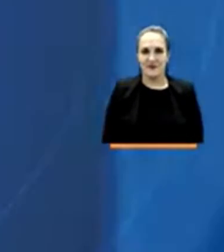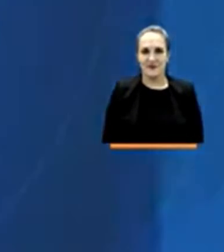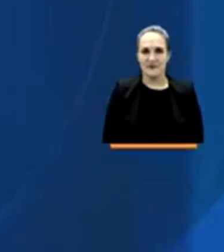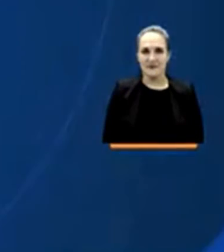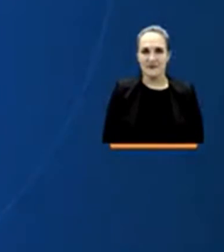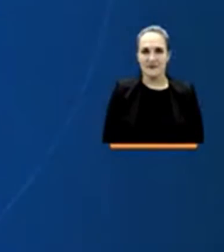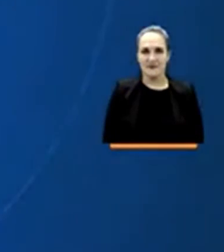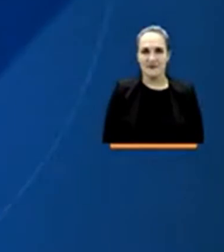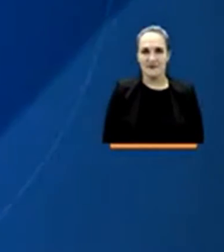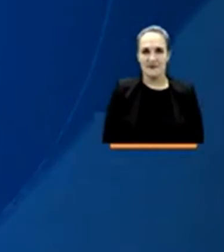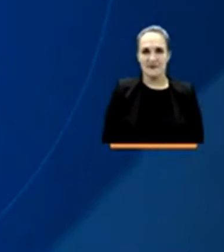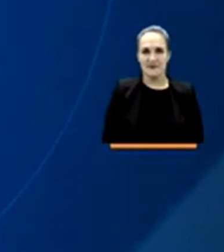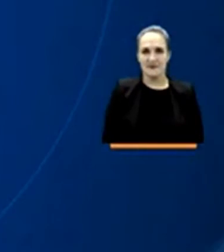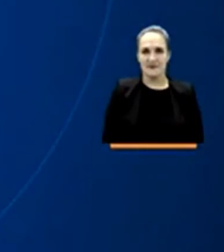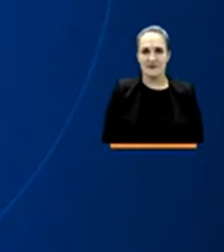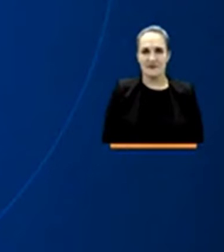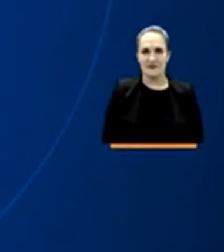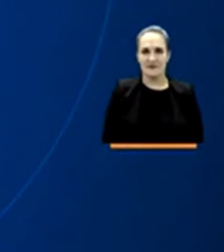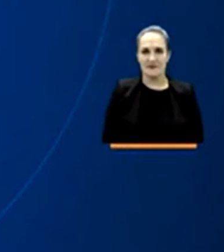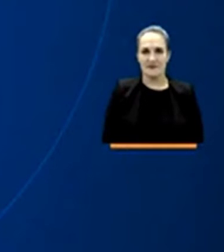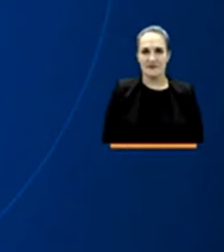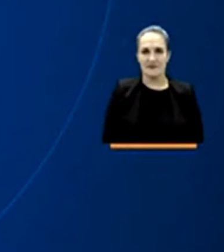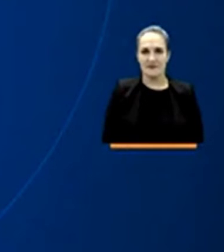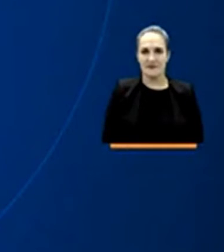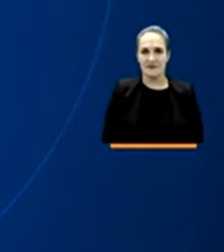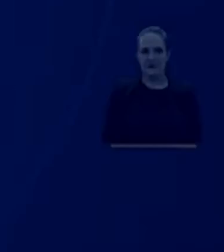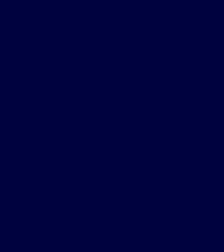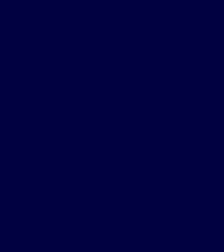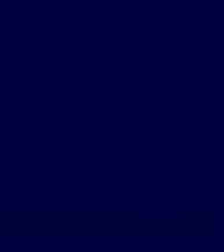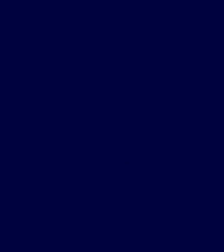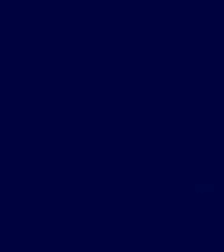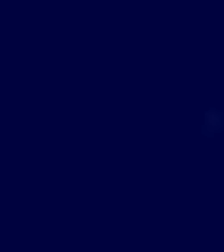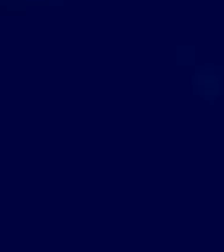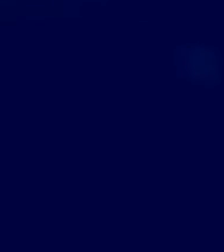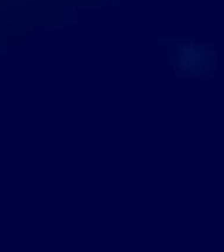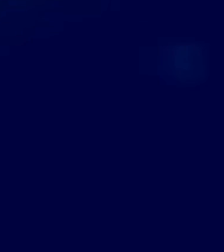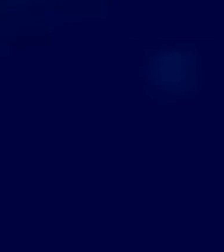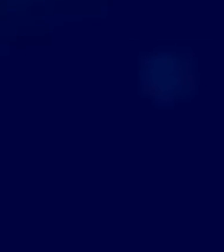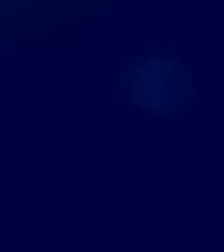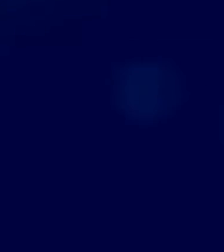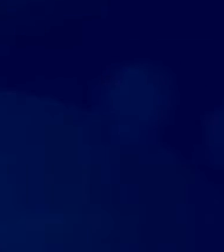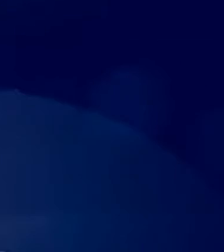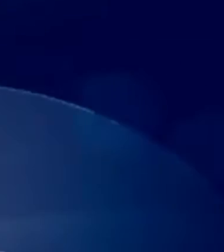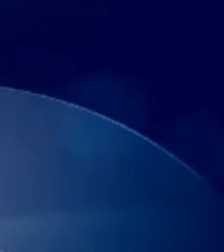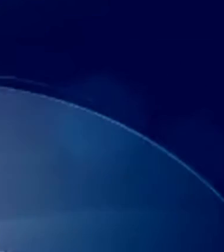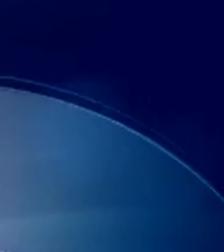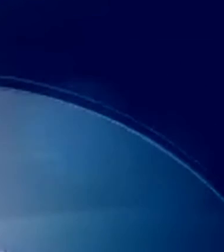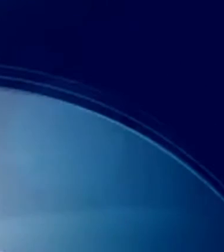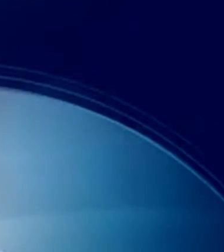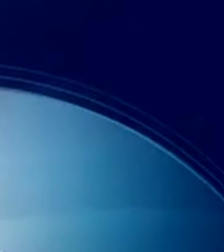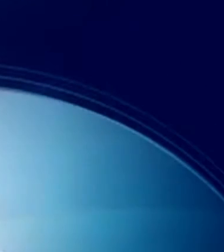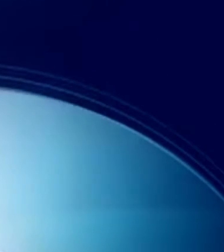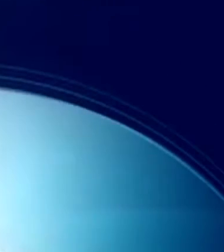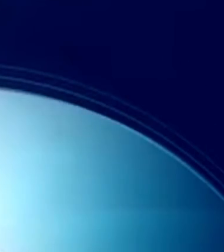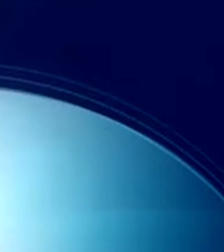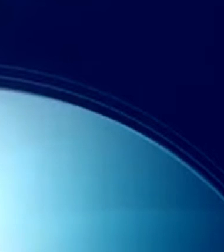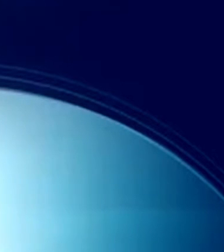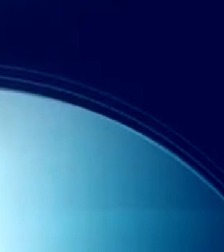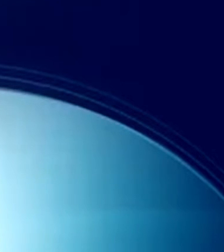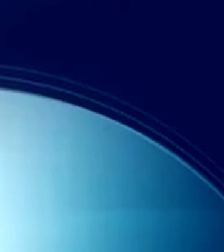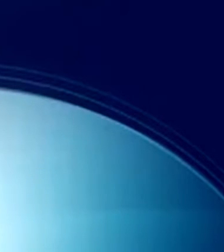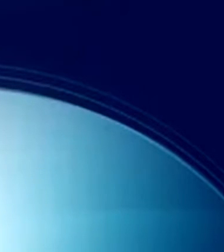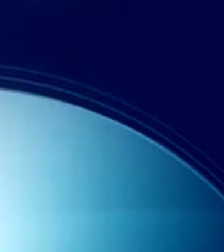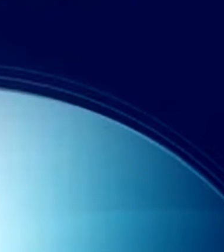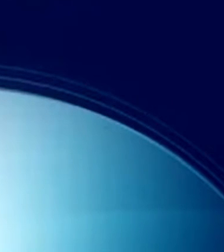RTVC Noticias, emisión central. El siguiente espacio fue asignado por el Consejo Nacional